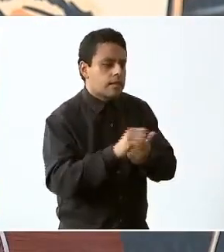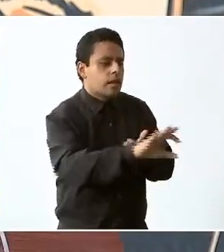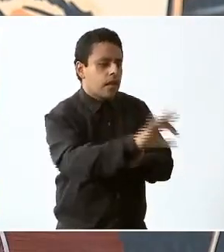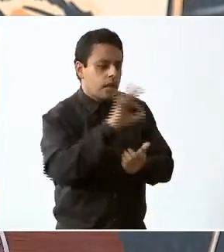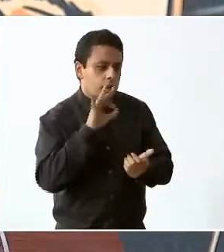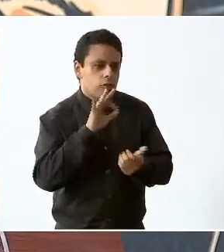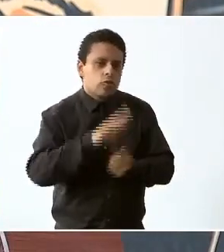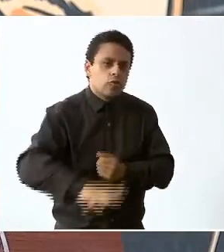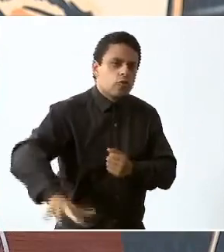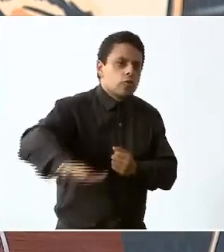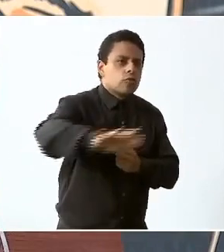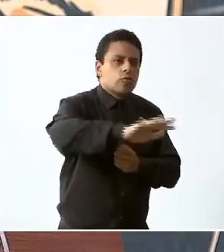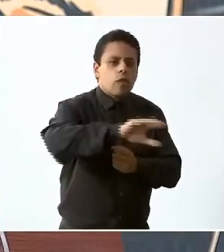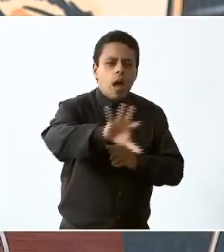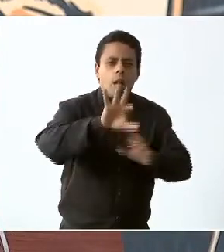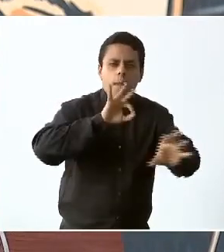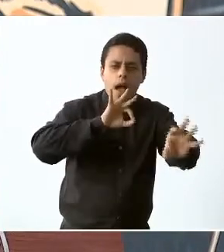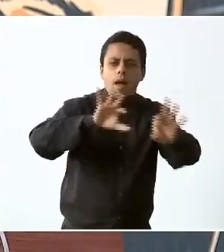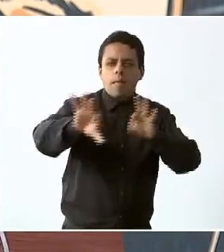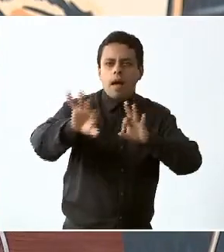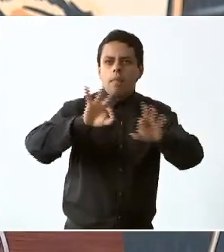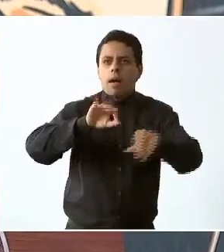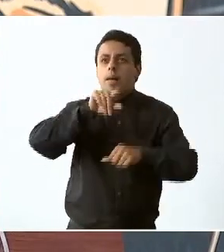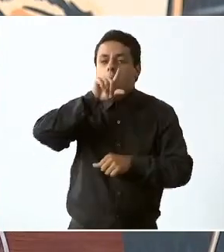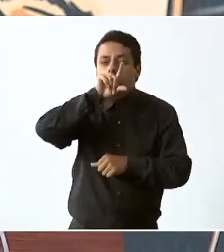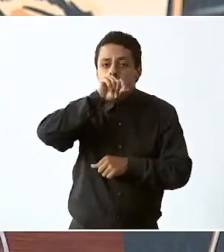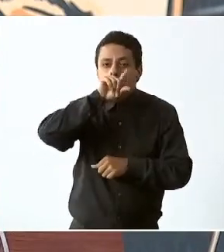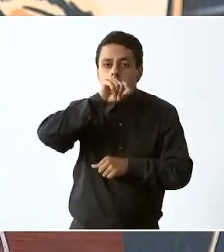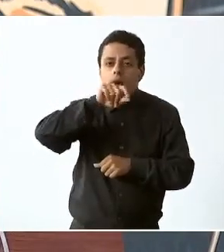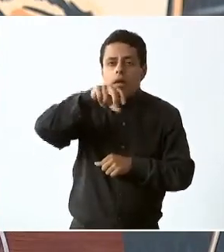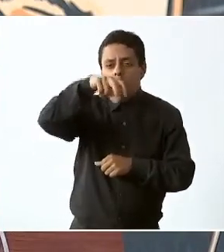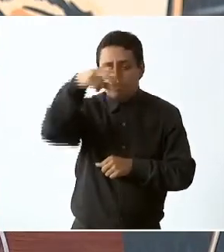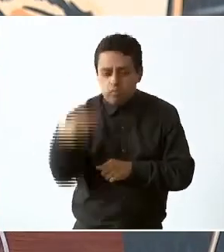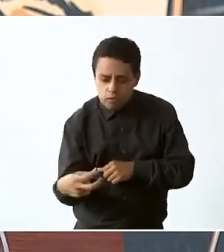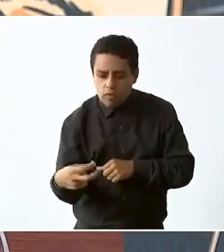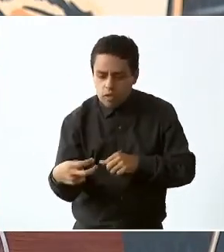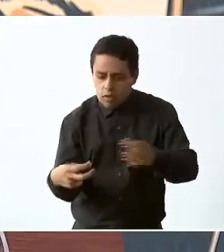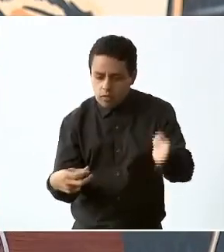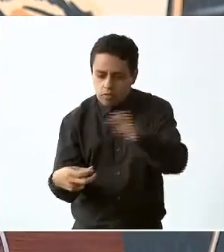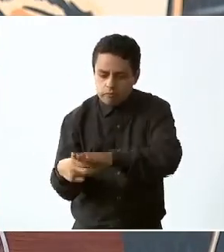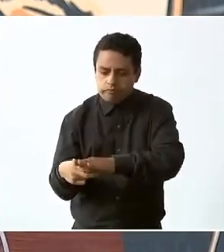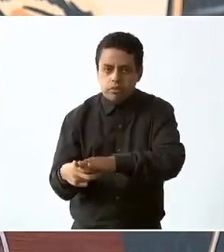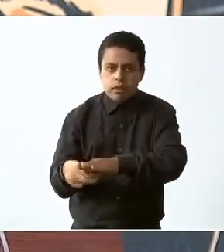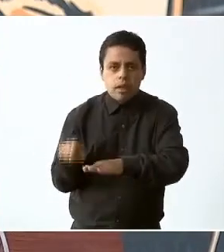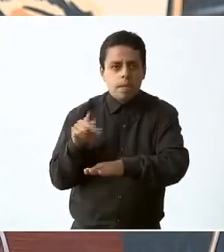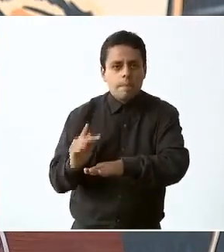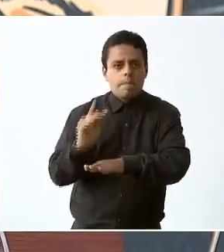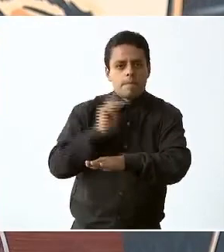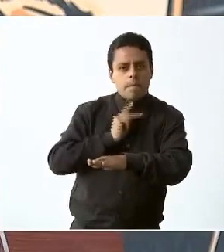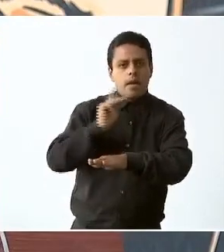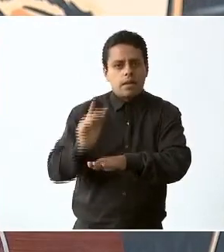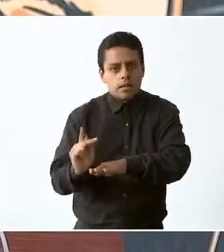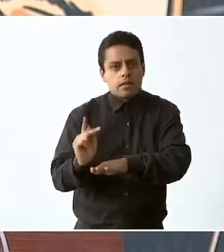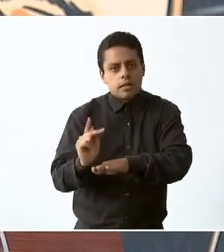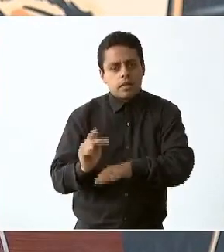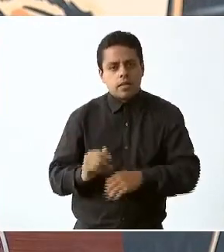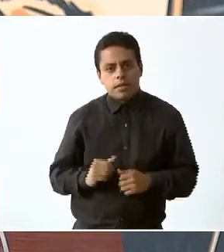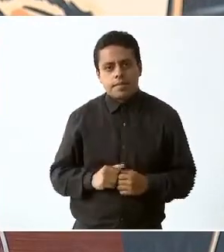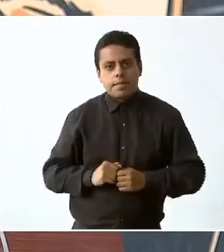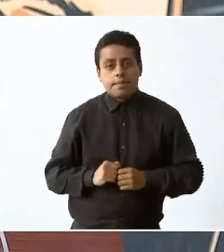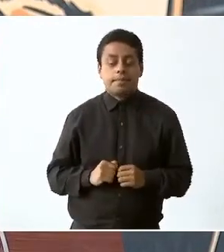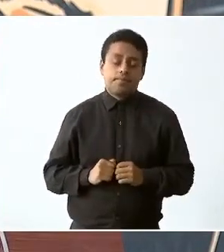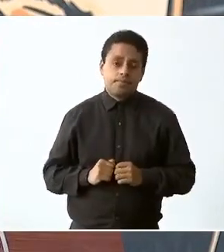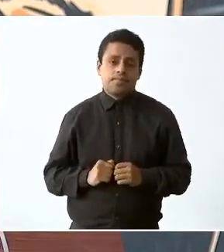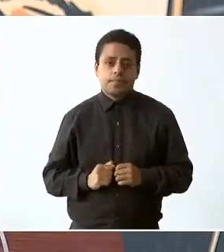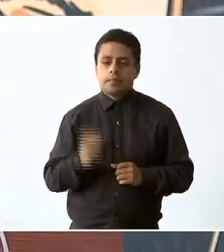terrenal capaz de recibir a las aves que habían volado y hablaban nuestro mismo idioma. Por